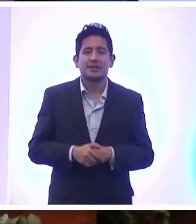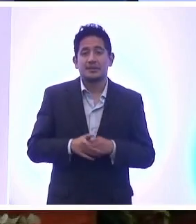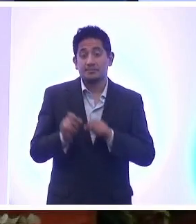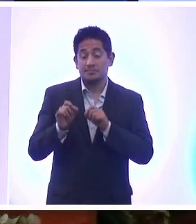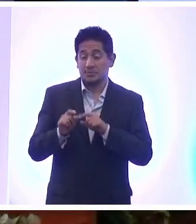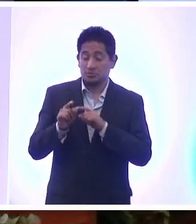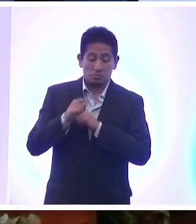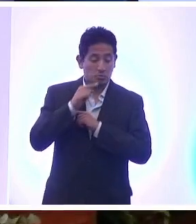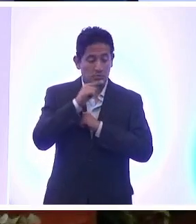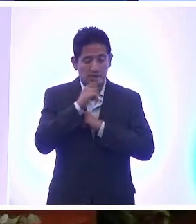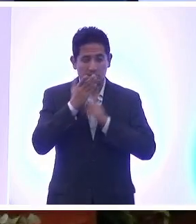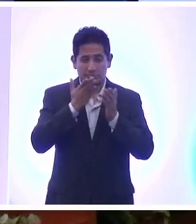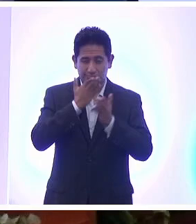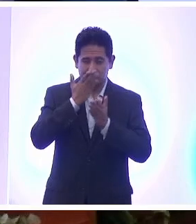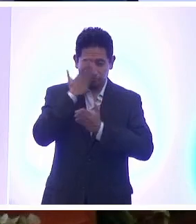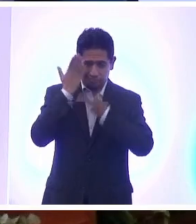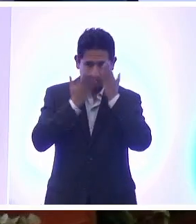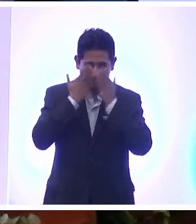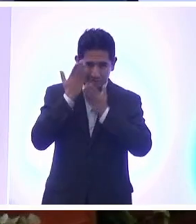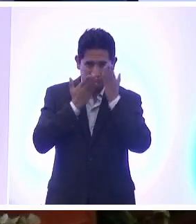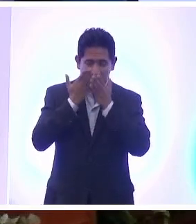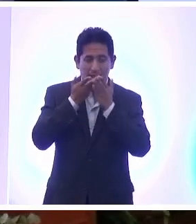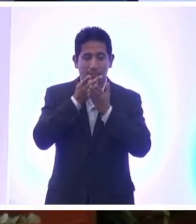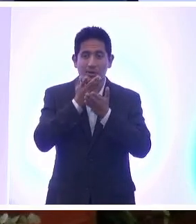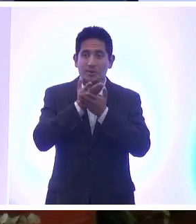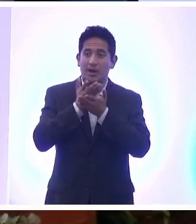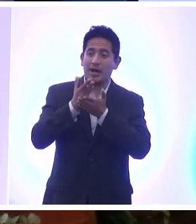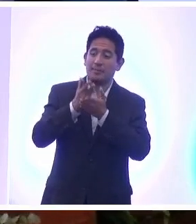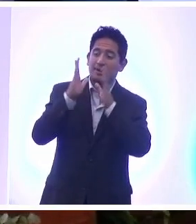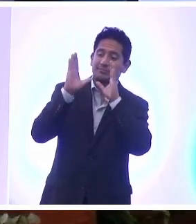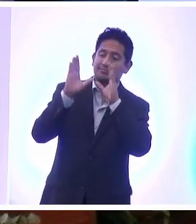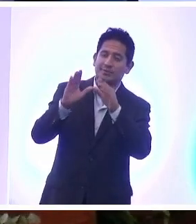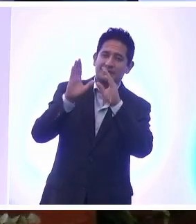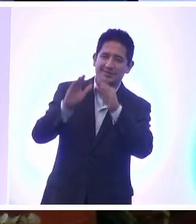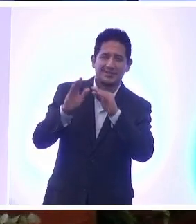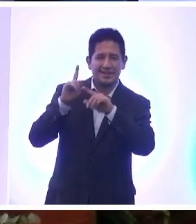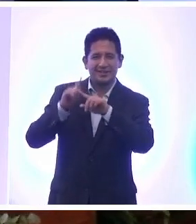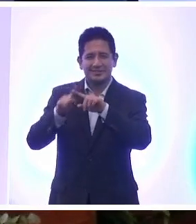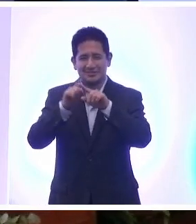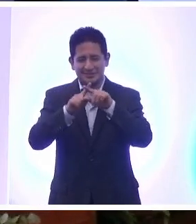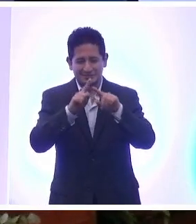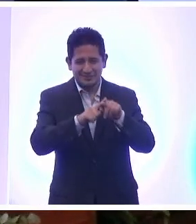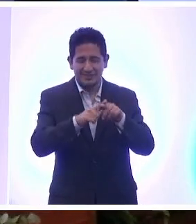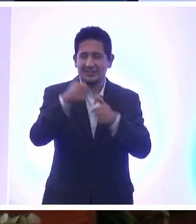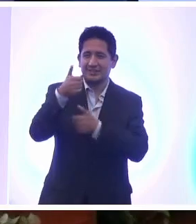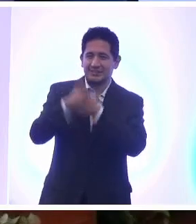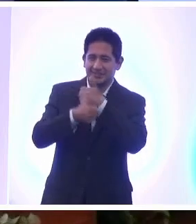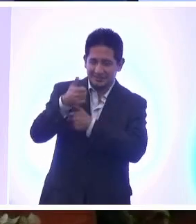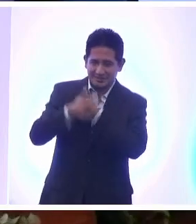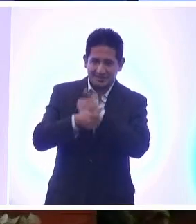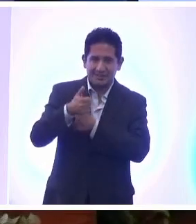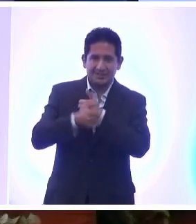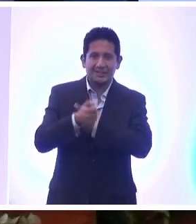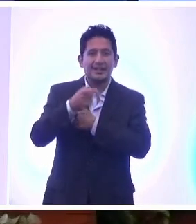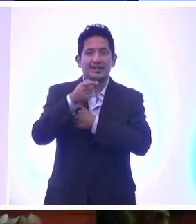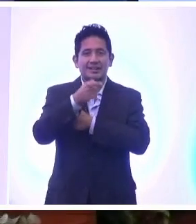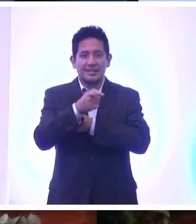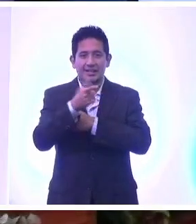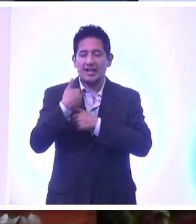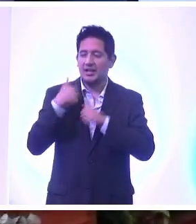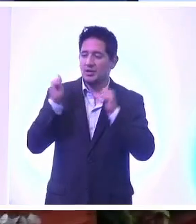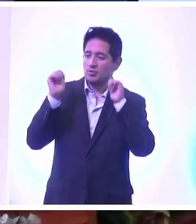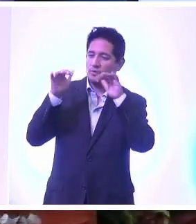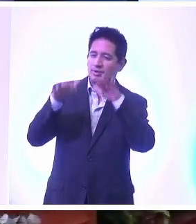donde imparte cátedra en distintas carreras y universidades su enfoque innovador refleja en la creación del método Rockstar una